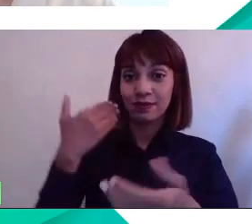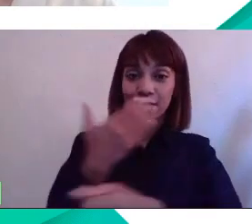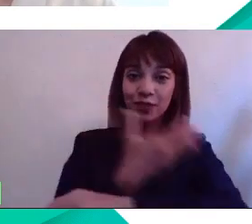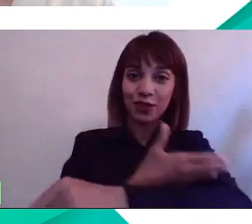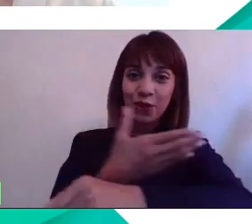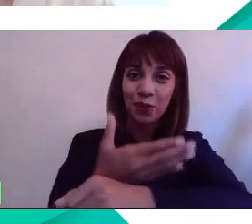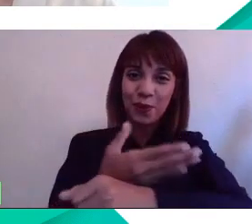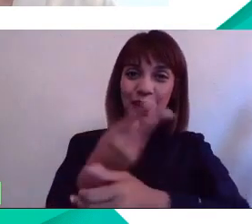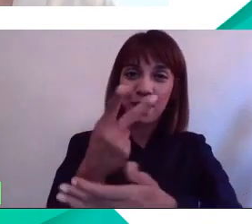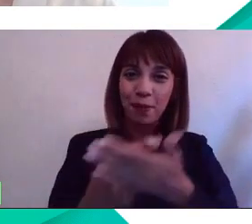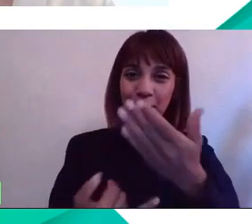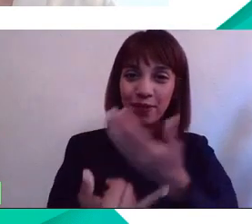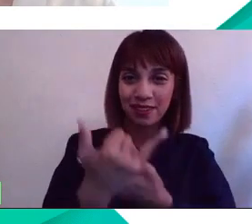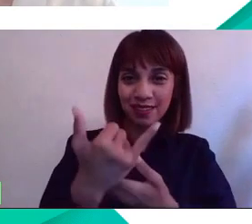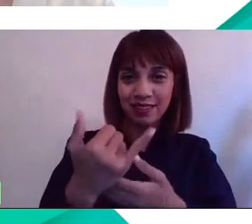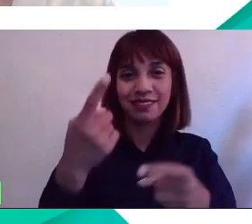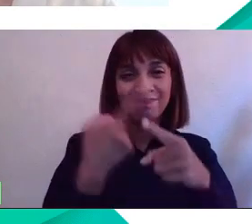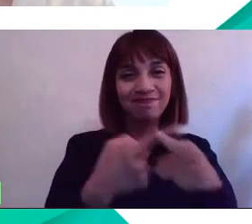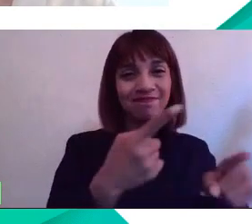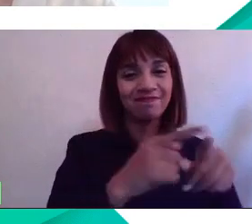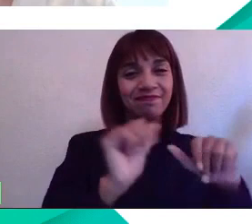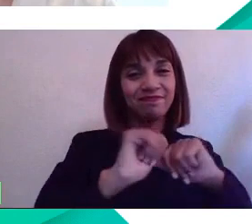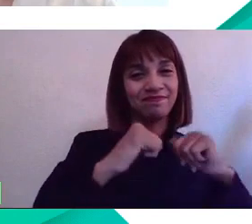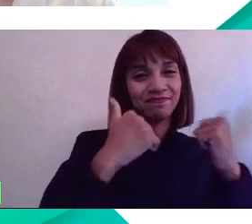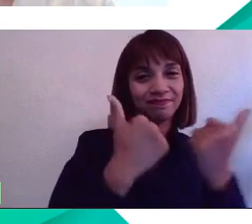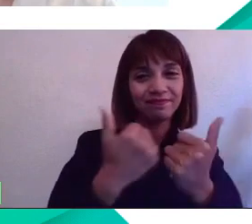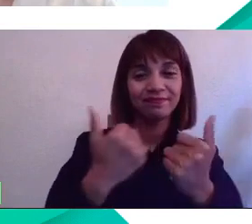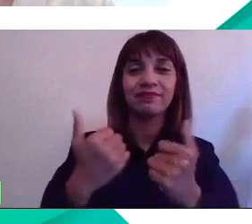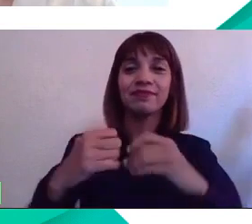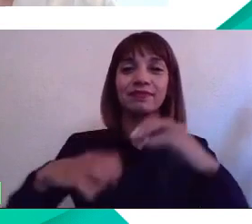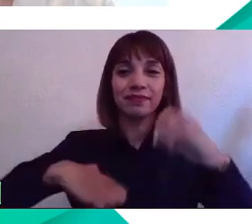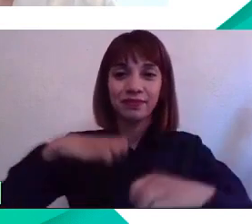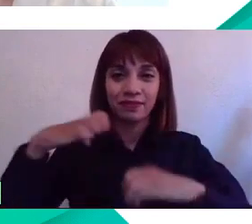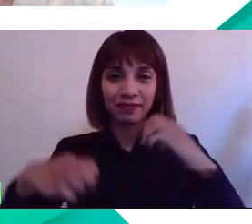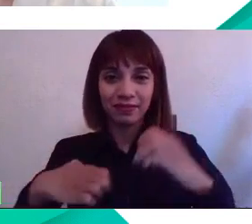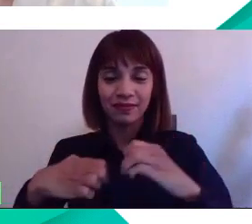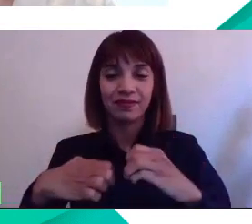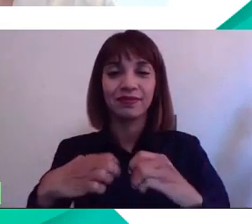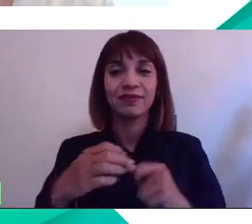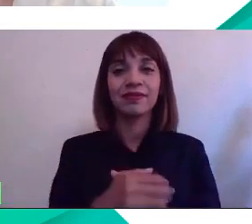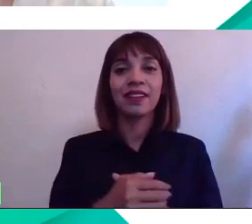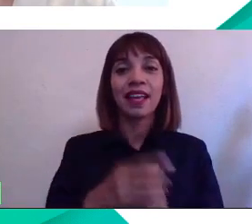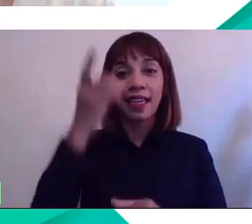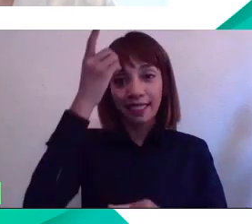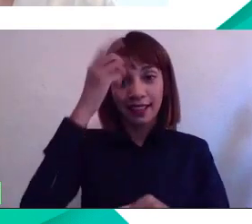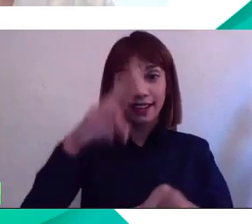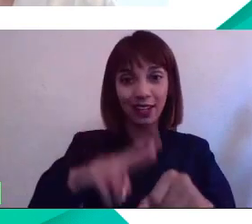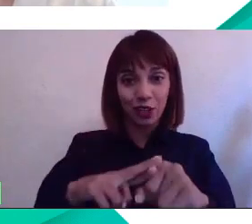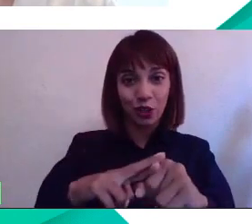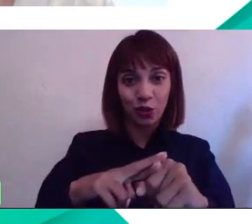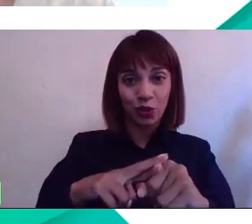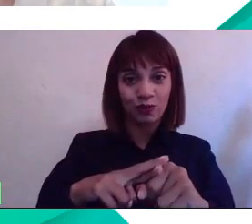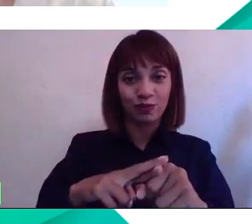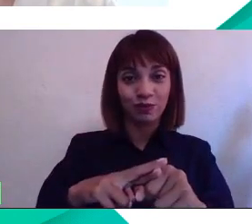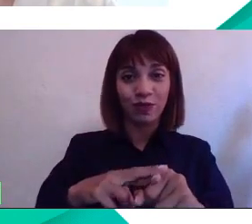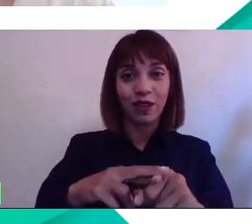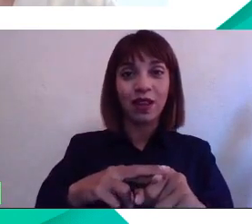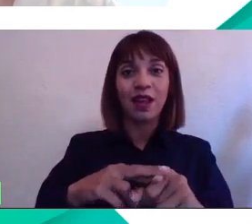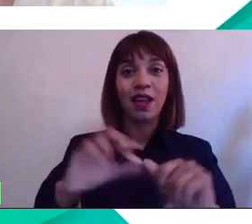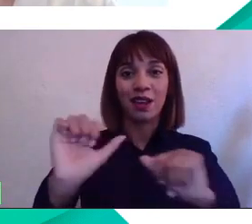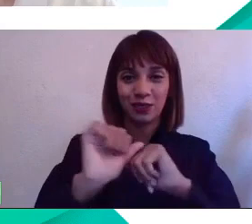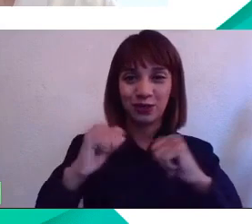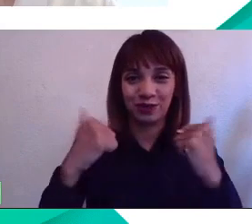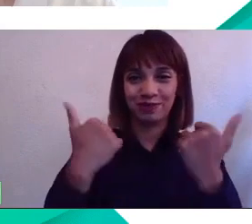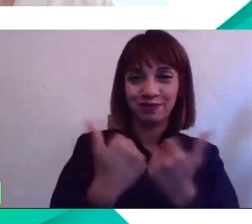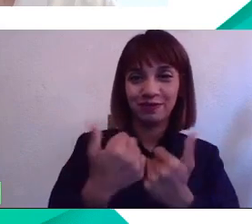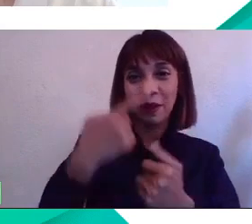impacto social en diversos colectivos poblacionales. Actualmente se desempeña como directora ejecutiva en Buenas Manos, organización que trabaja